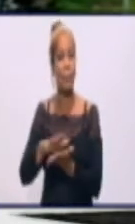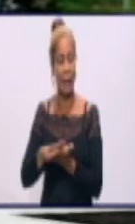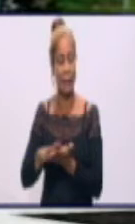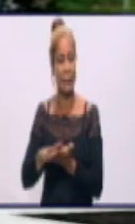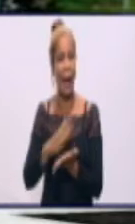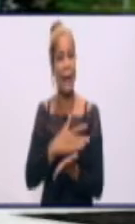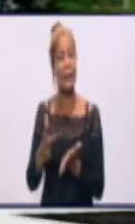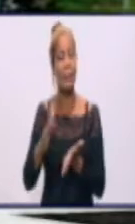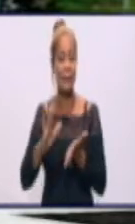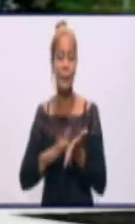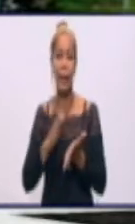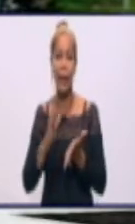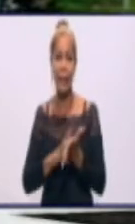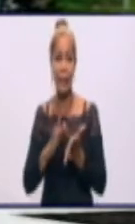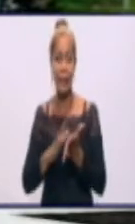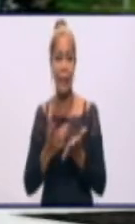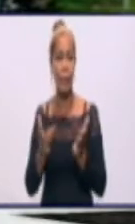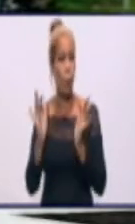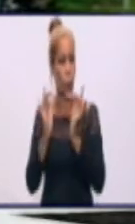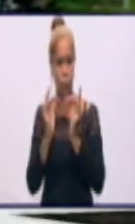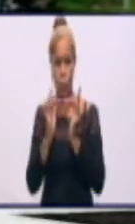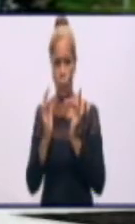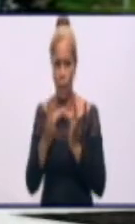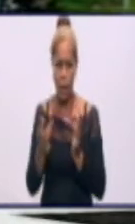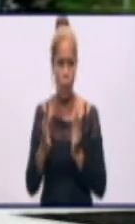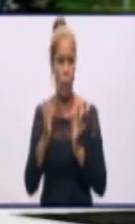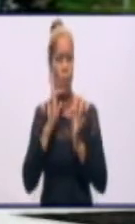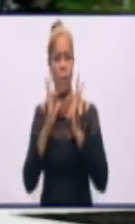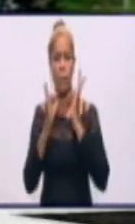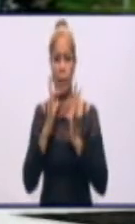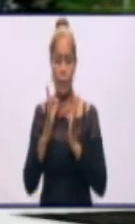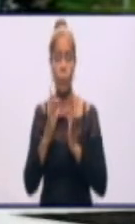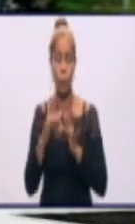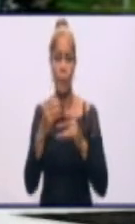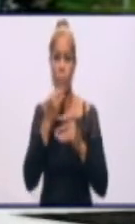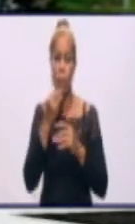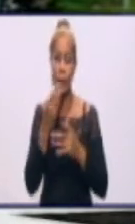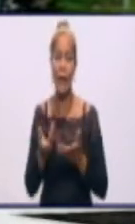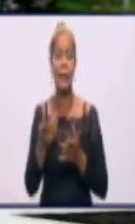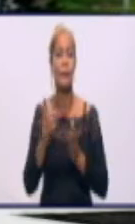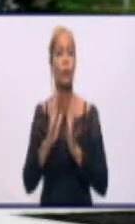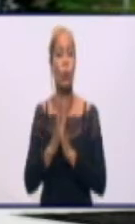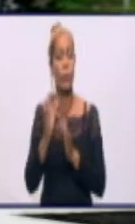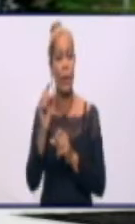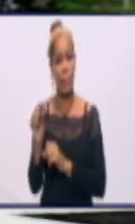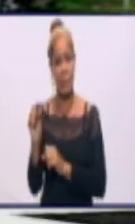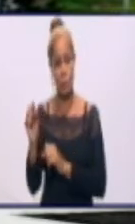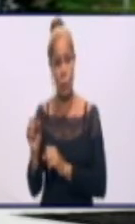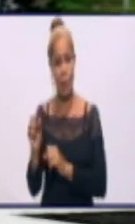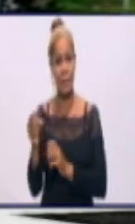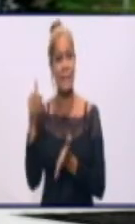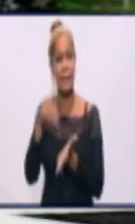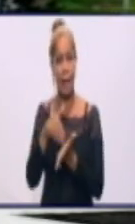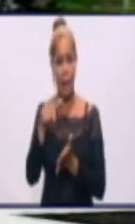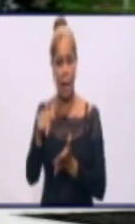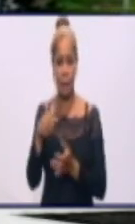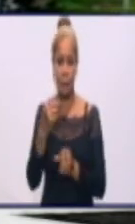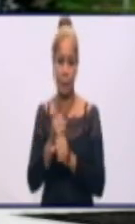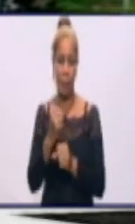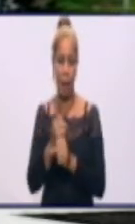sociales las personas pueden acceder a ellos? Bueno, Yunel, como parte de la estrategia de informatización